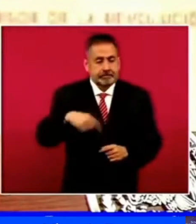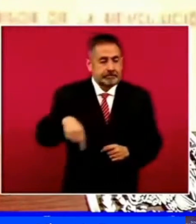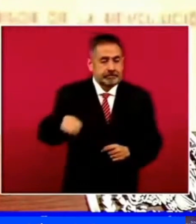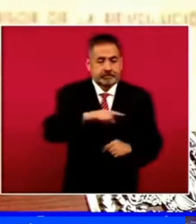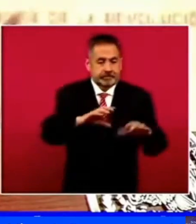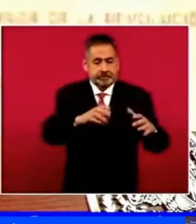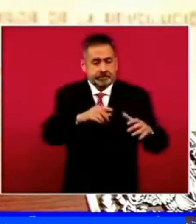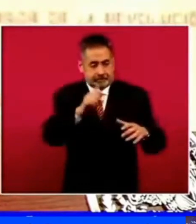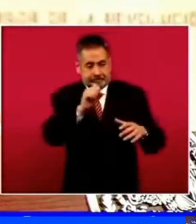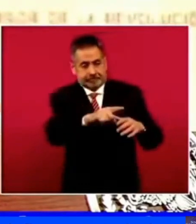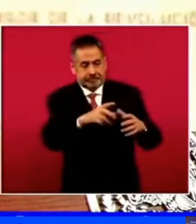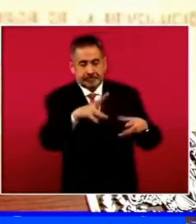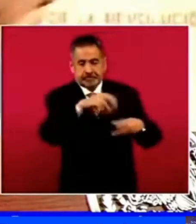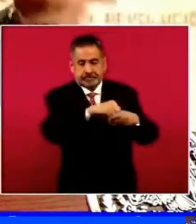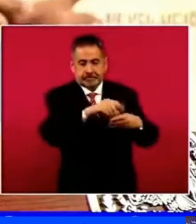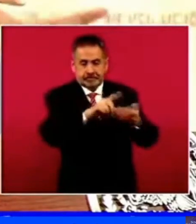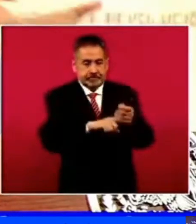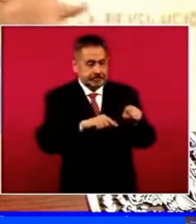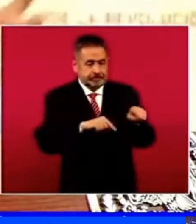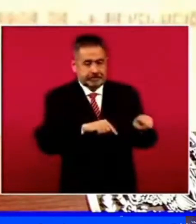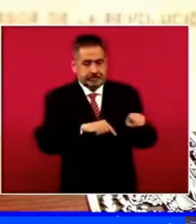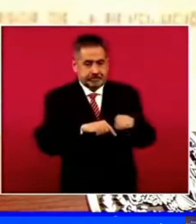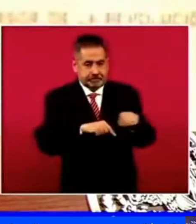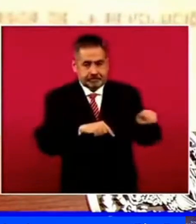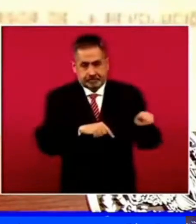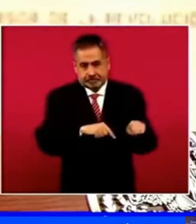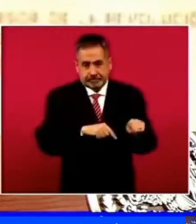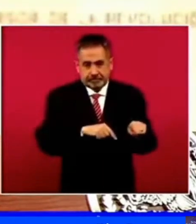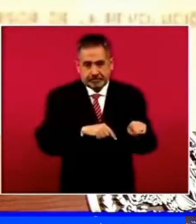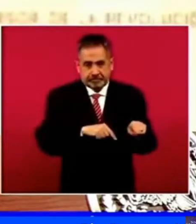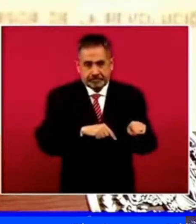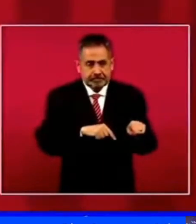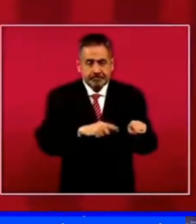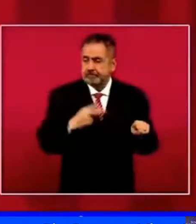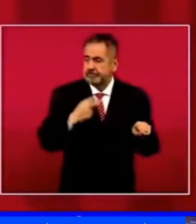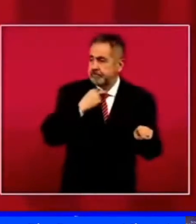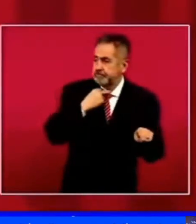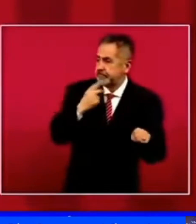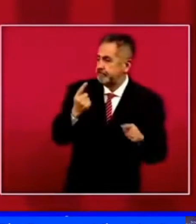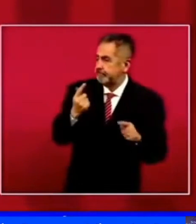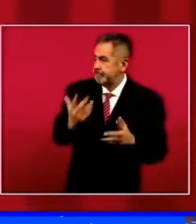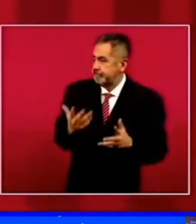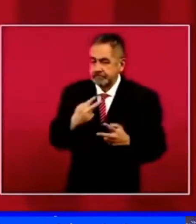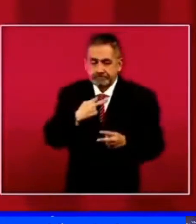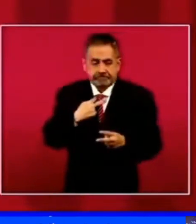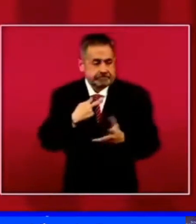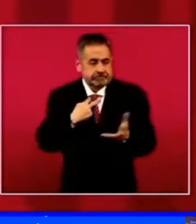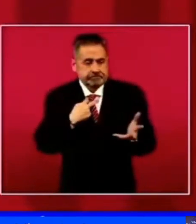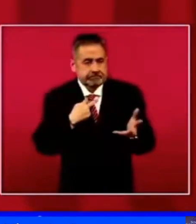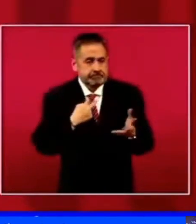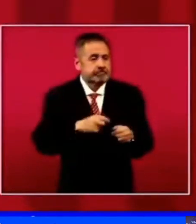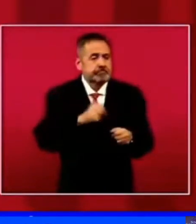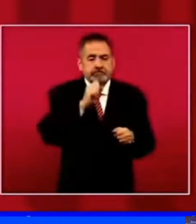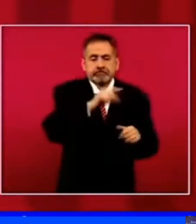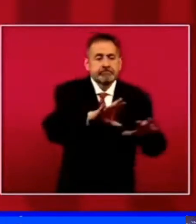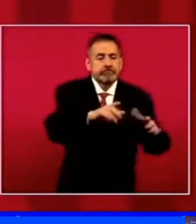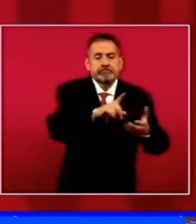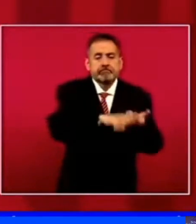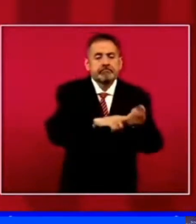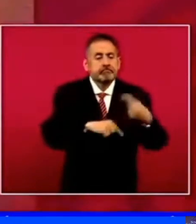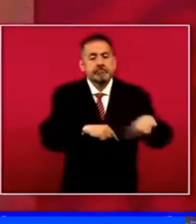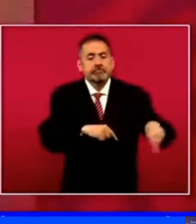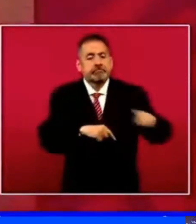de estos organismos quedaron atrapados por los mismos